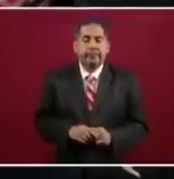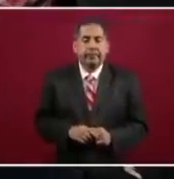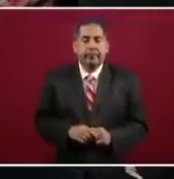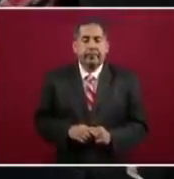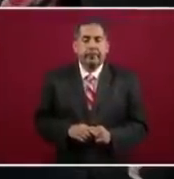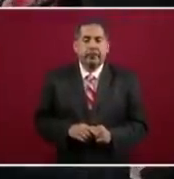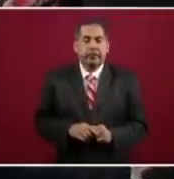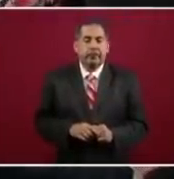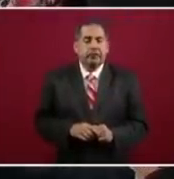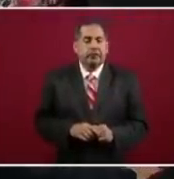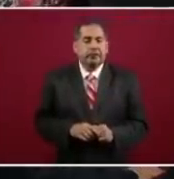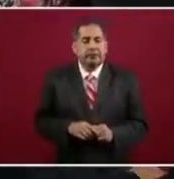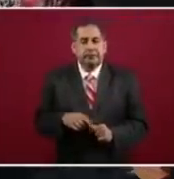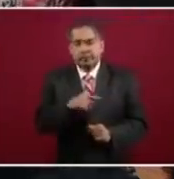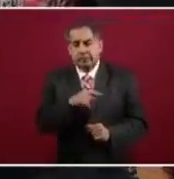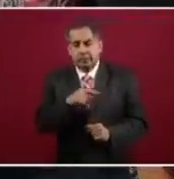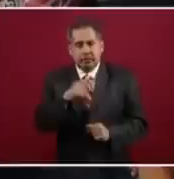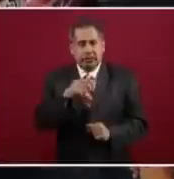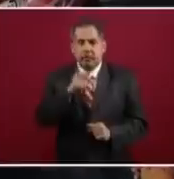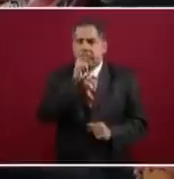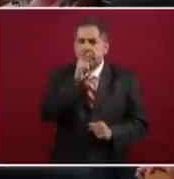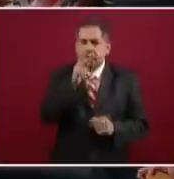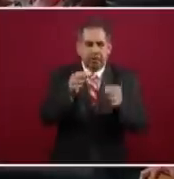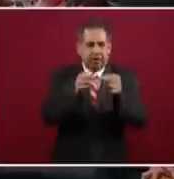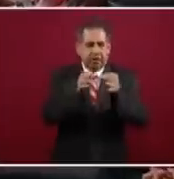se puso esta expresión